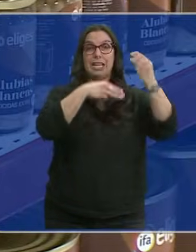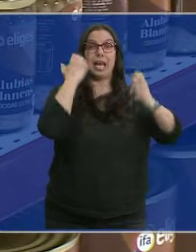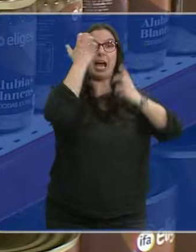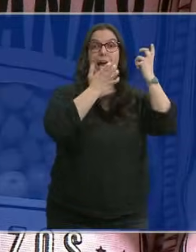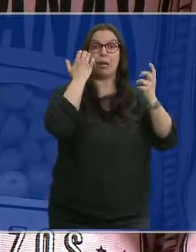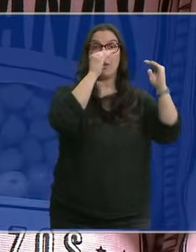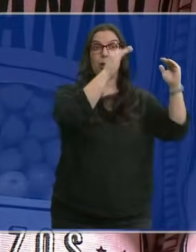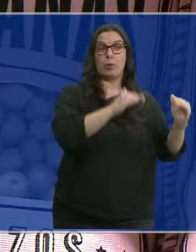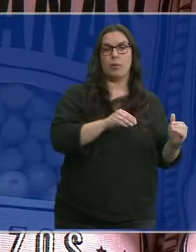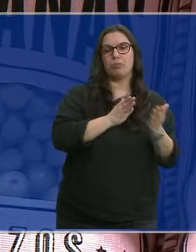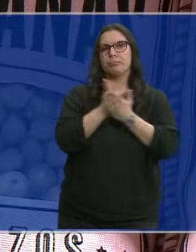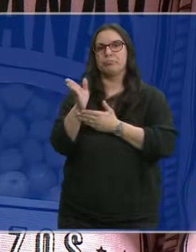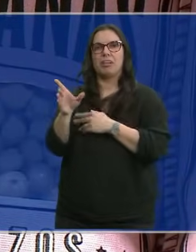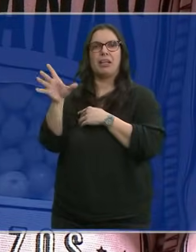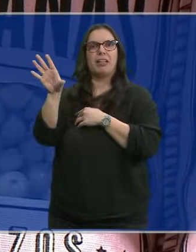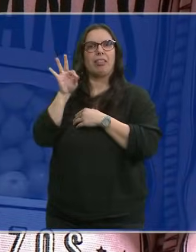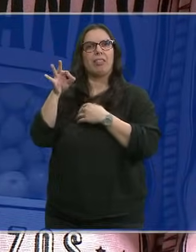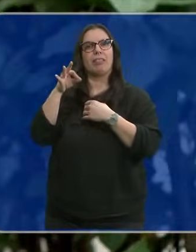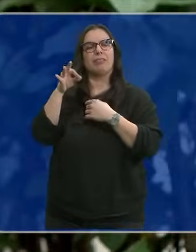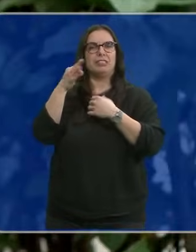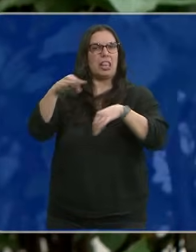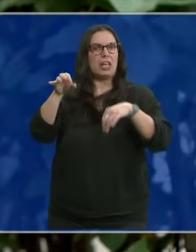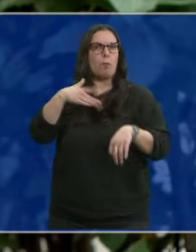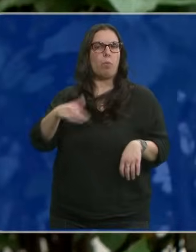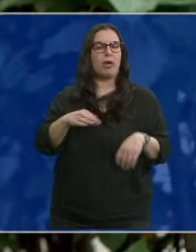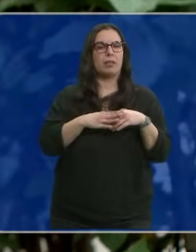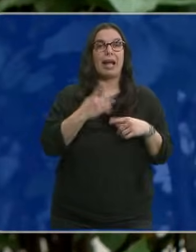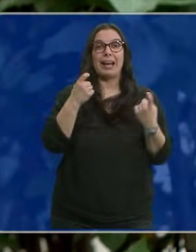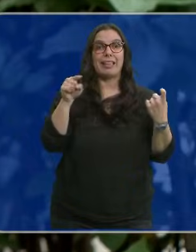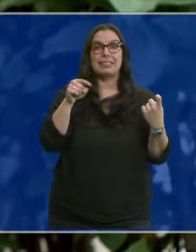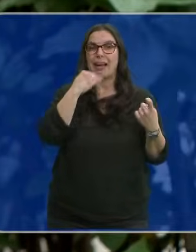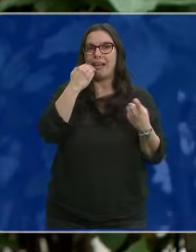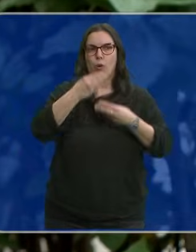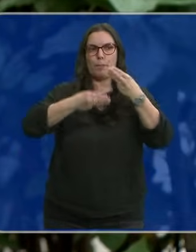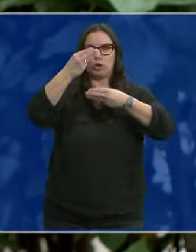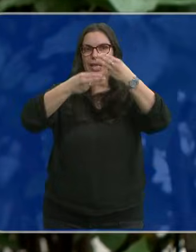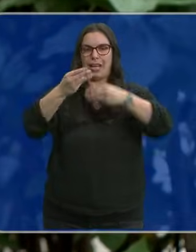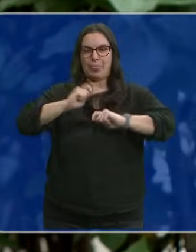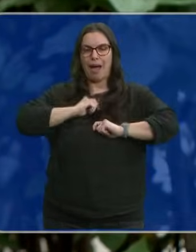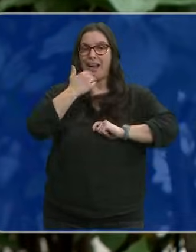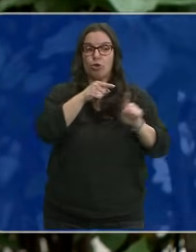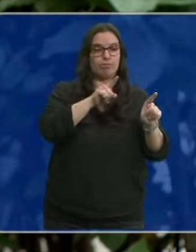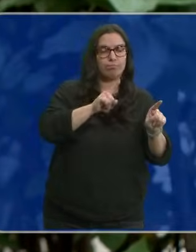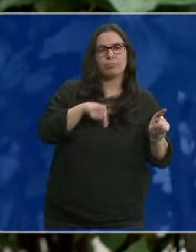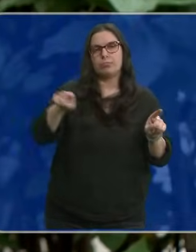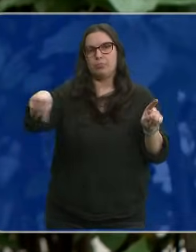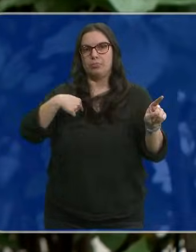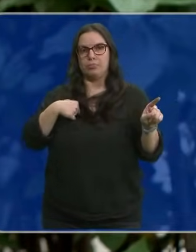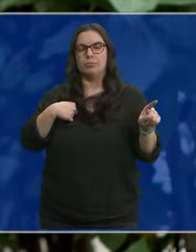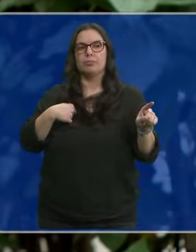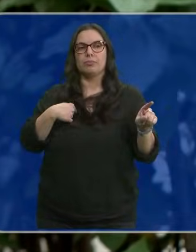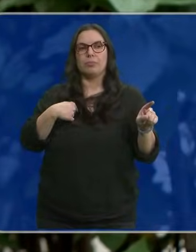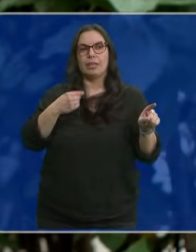convierten en la alternativa más sencilla. Necesitas tener algo que te lleve a la proteína. En este caso, el vehículo